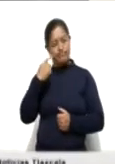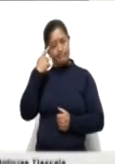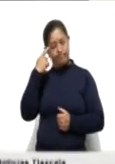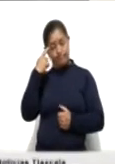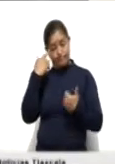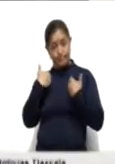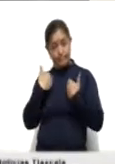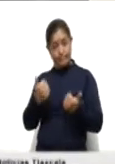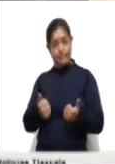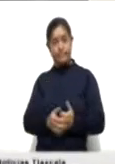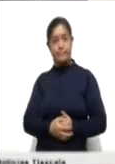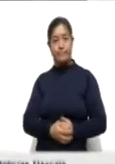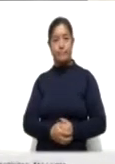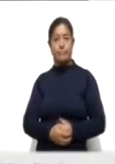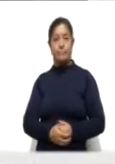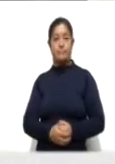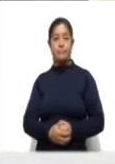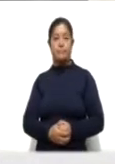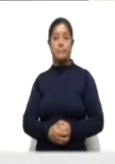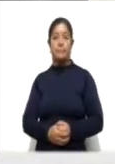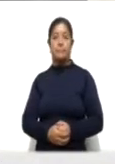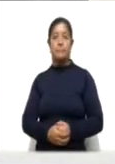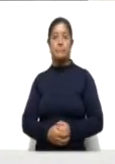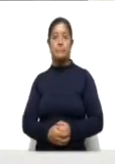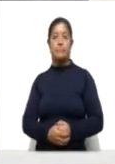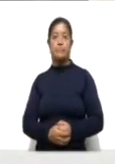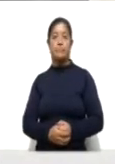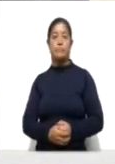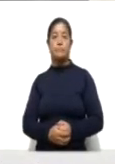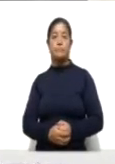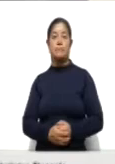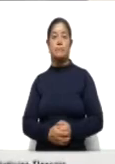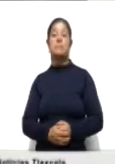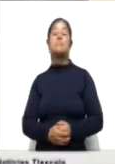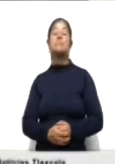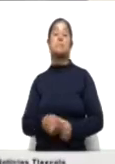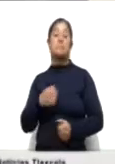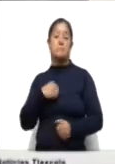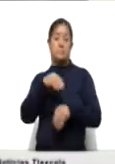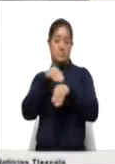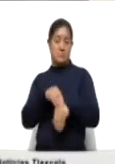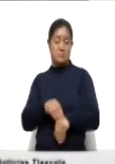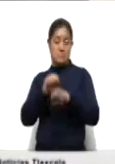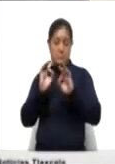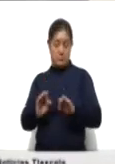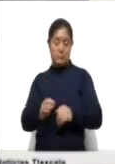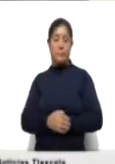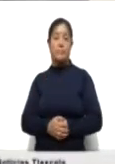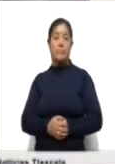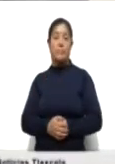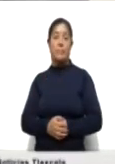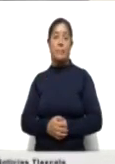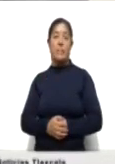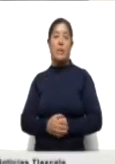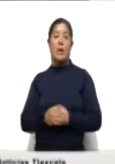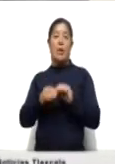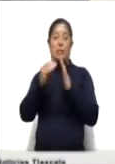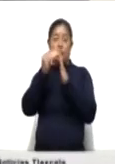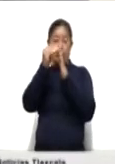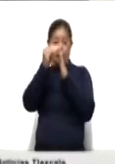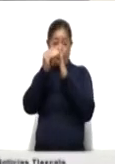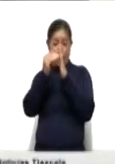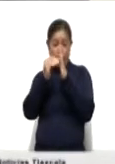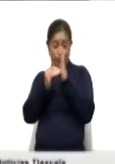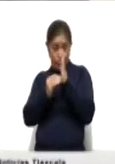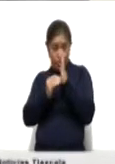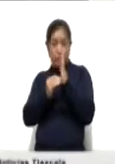conciencia y podemos tener un comportamiento adecuado, pues reduciríamos de manera